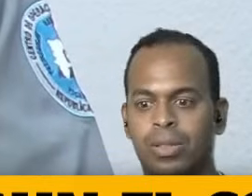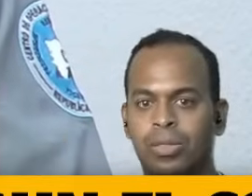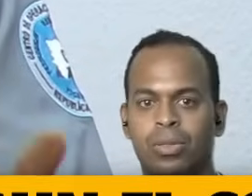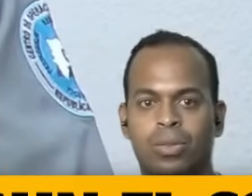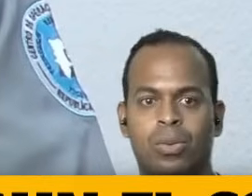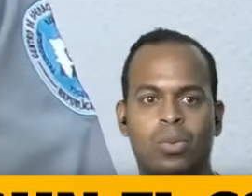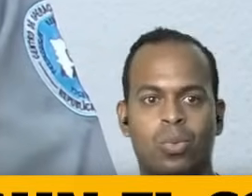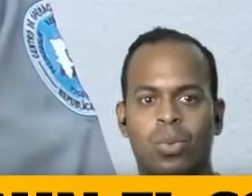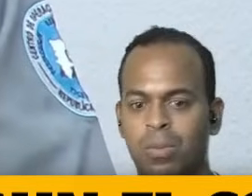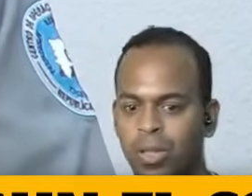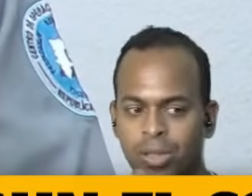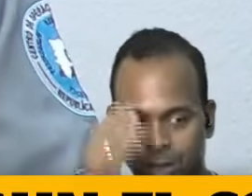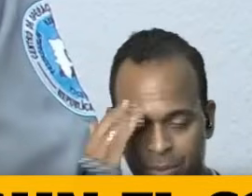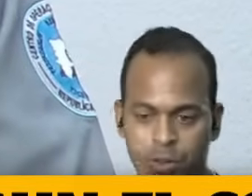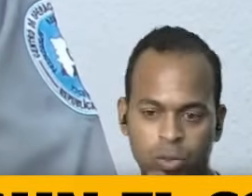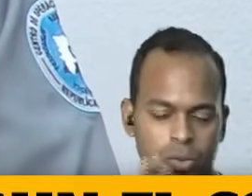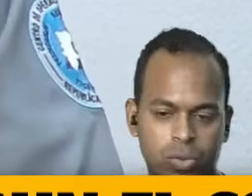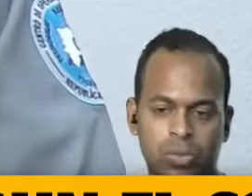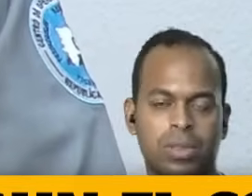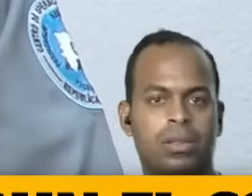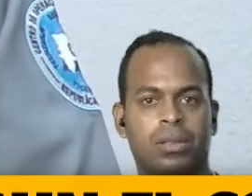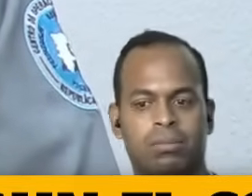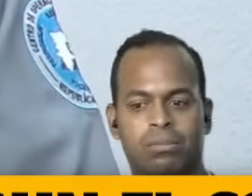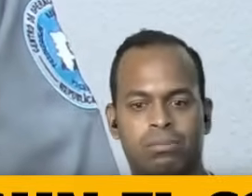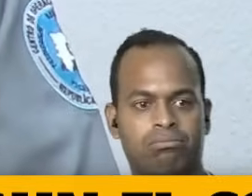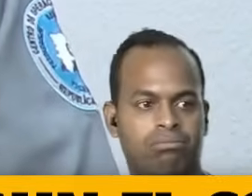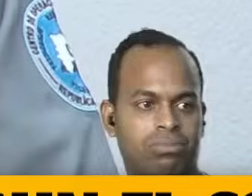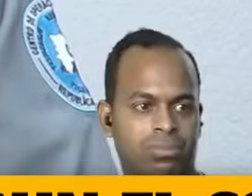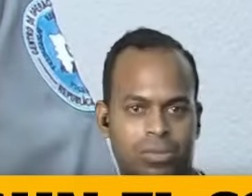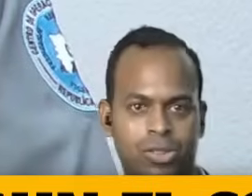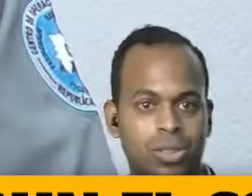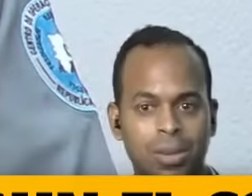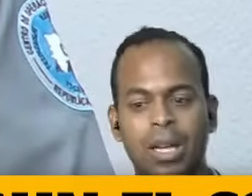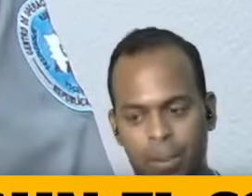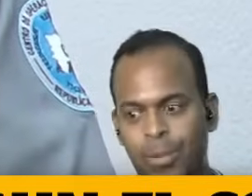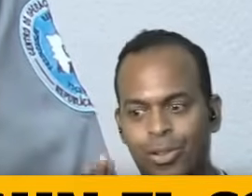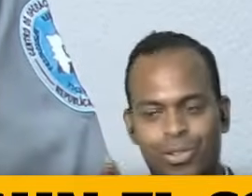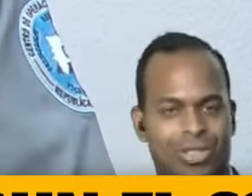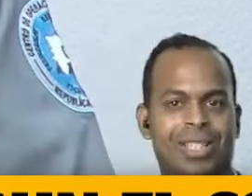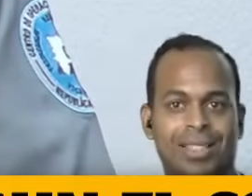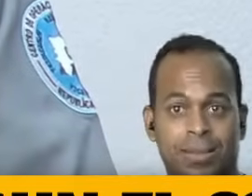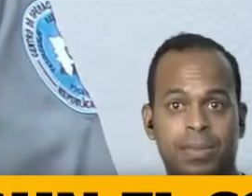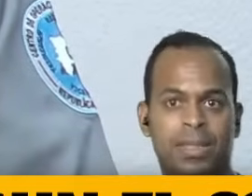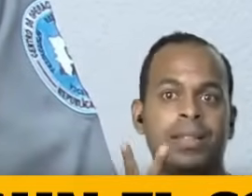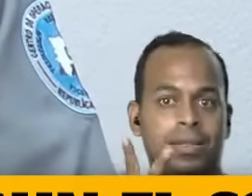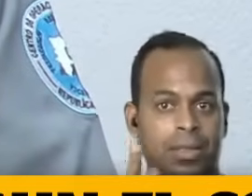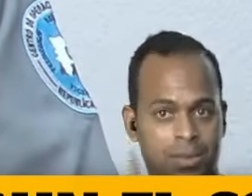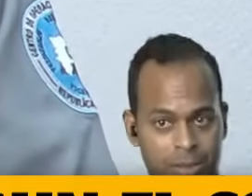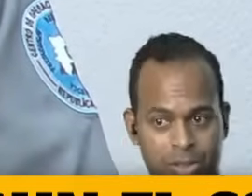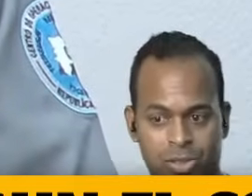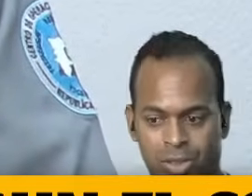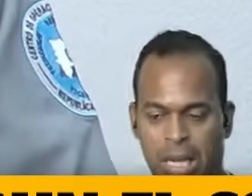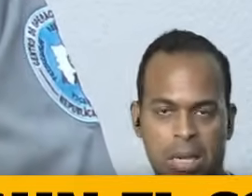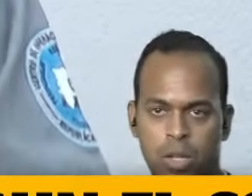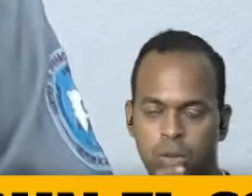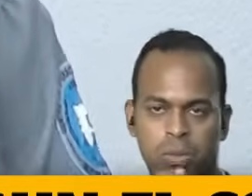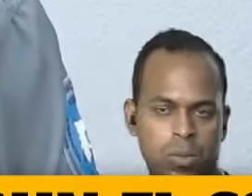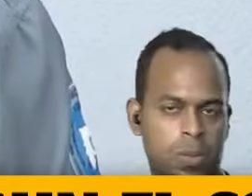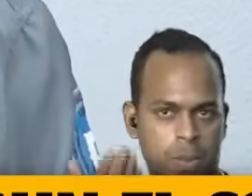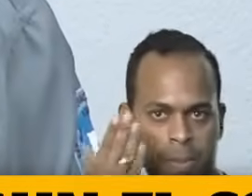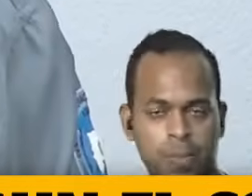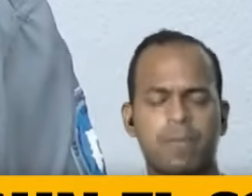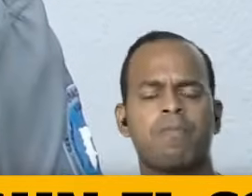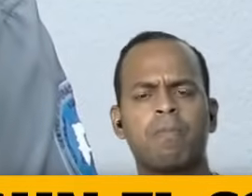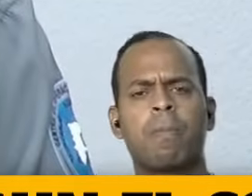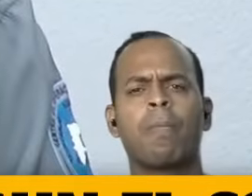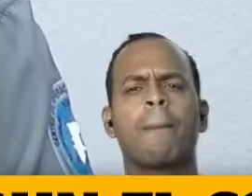más bien sin identificar. Estamos hablando de unas 3 personas. General, los que están